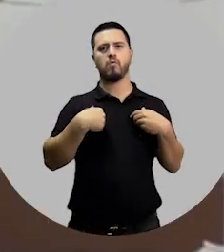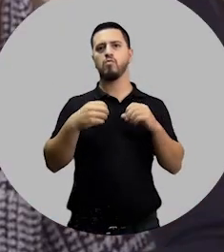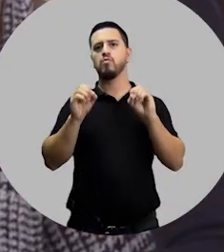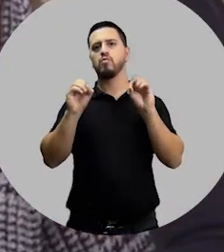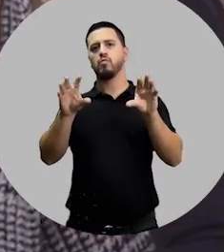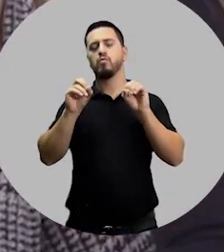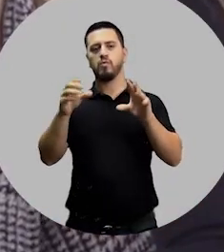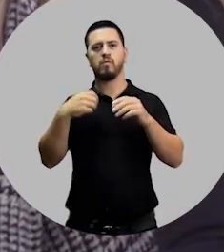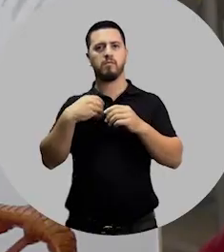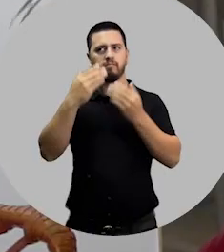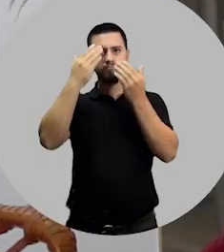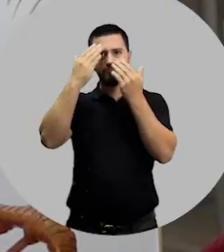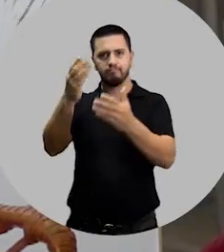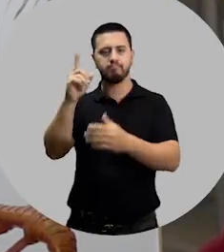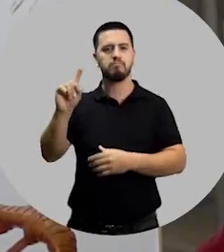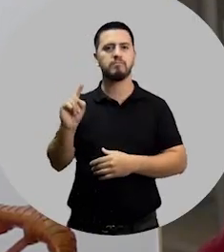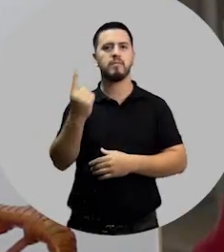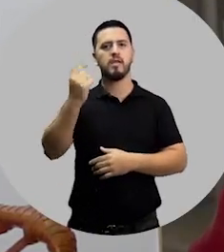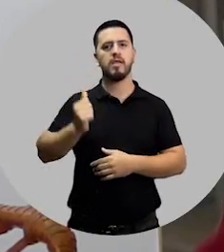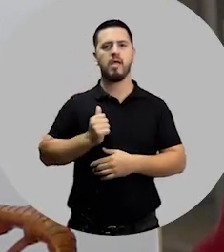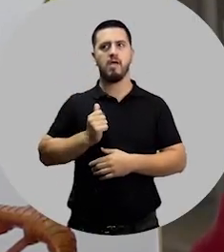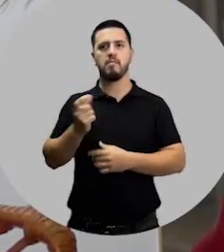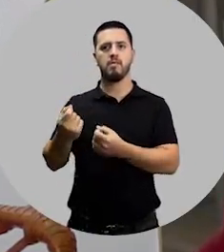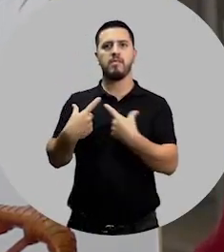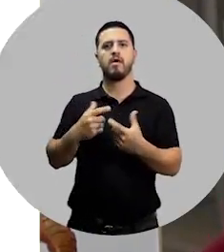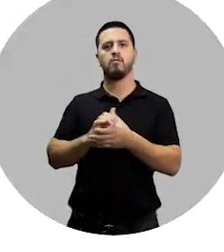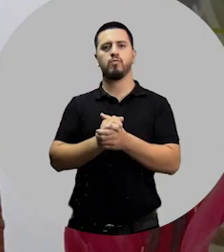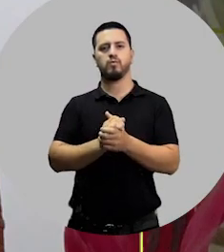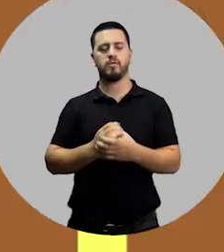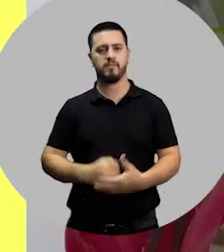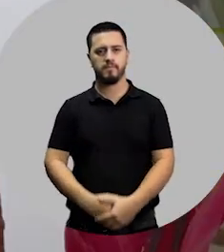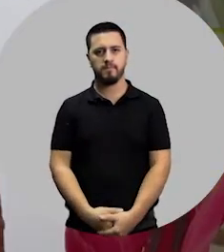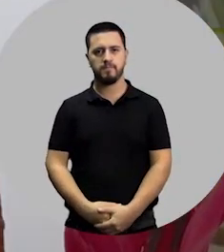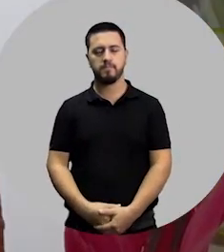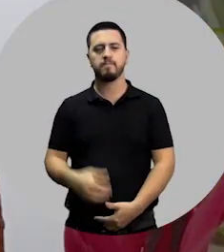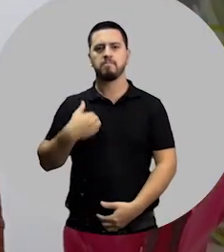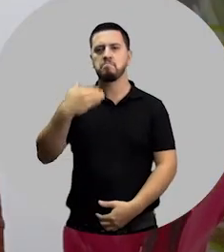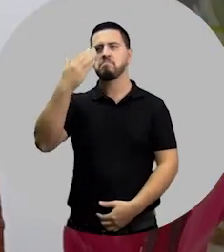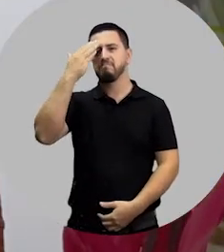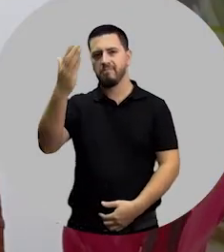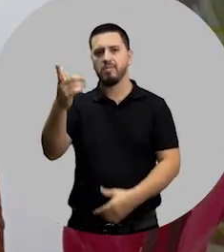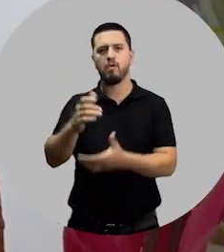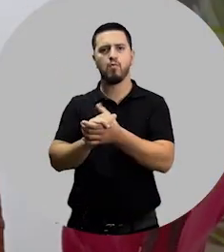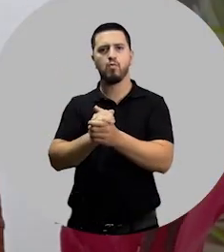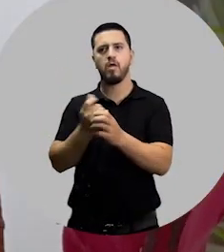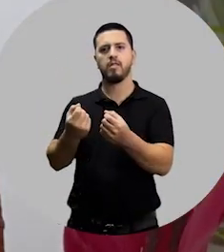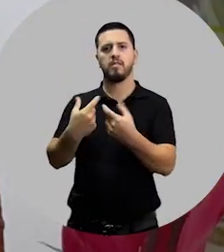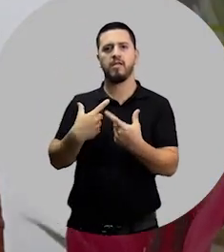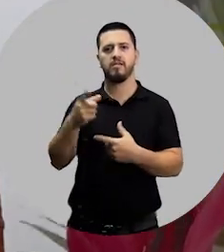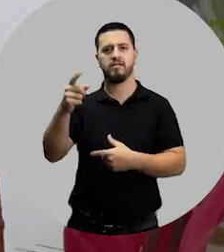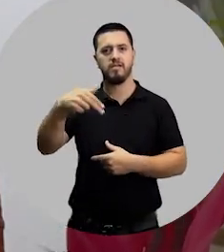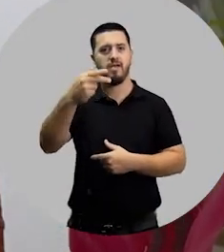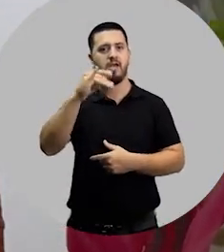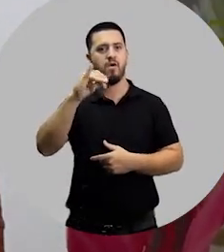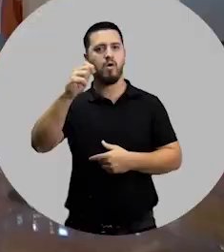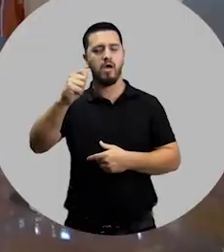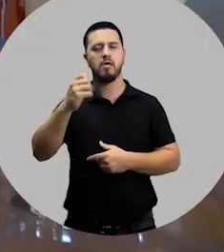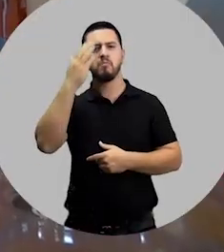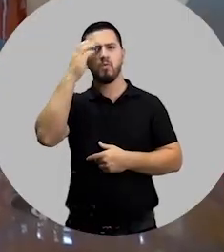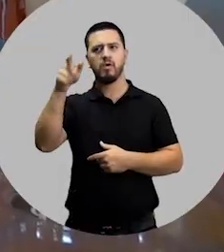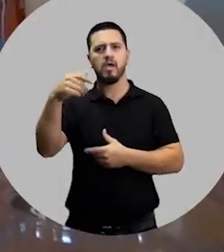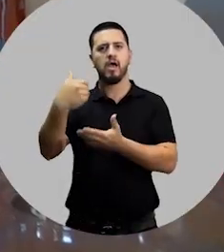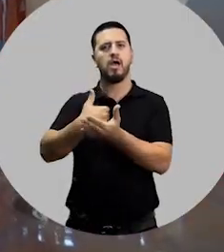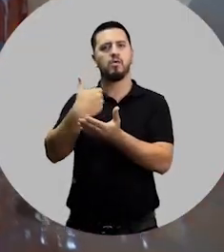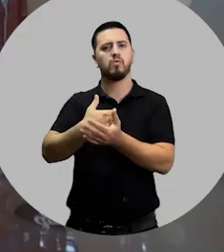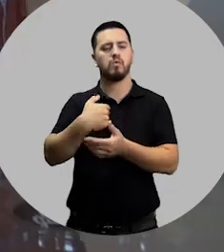y agradecida con la oficina de la primera dama por la oportunidad. Yo agradezco la oportunidad que me dieron en Aikuaa porque me ayudó muchísimo